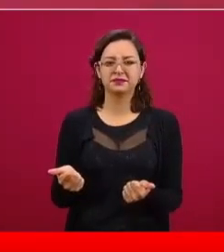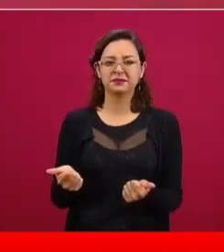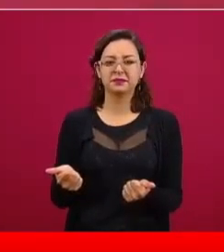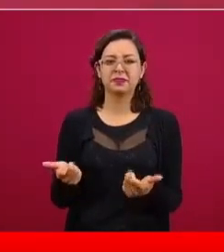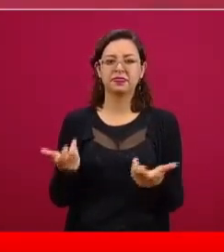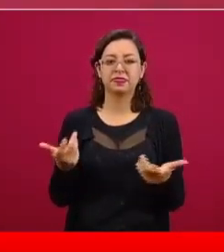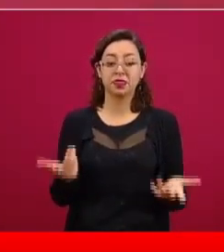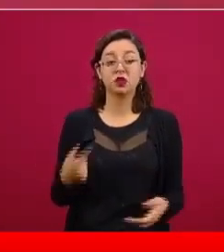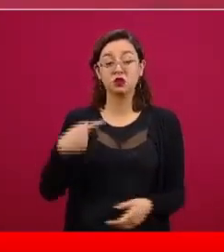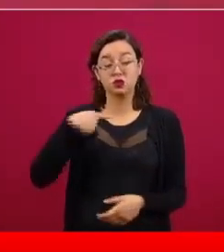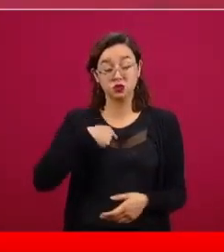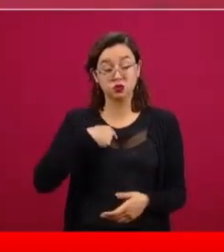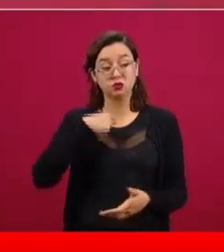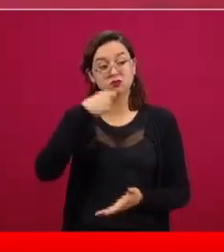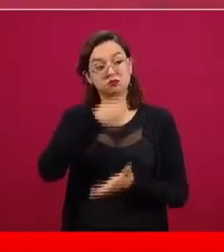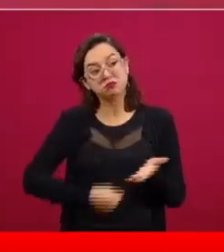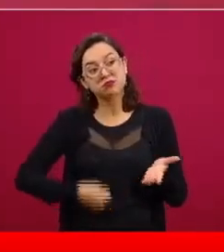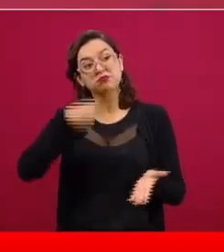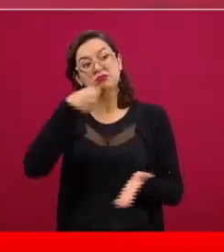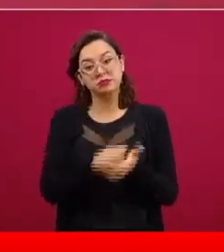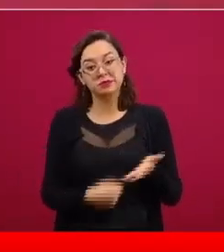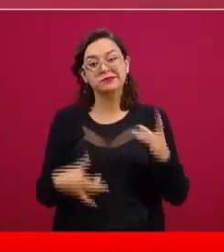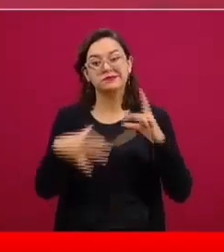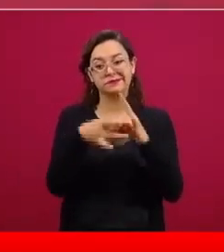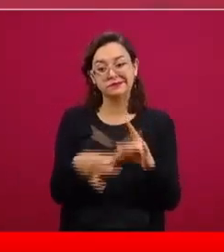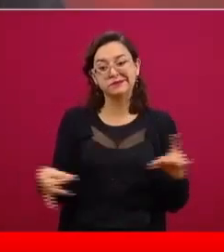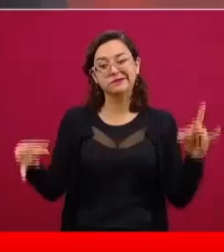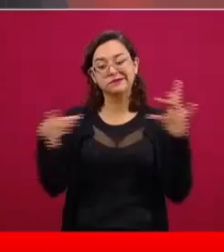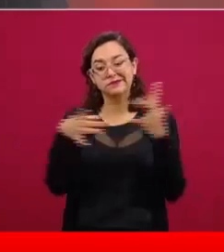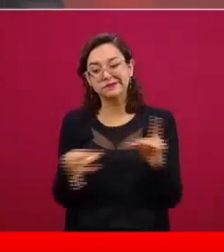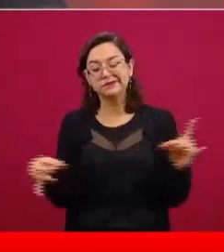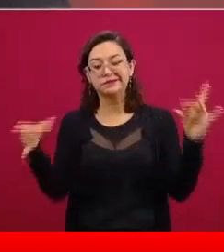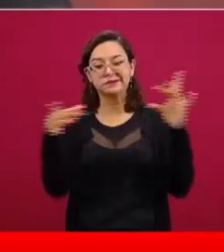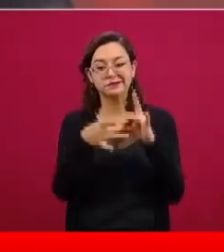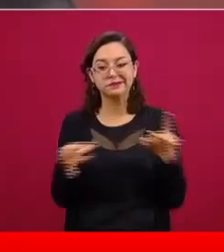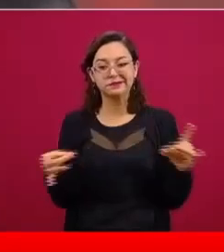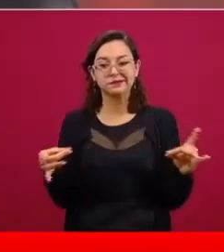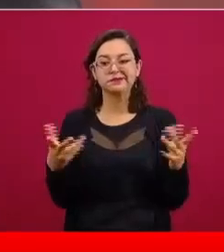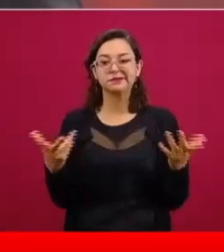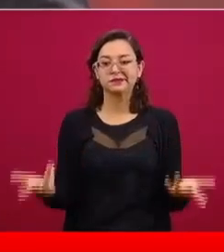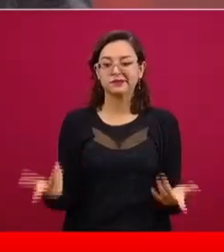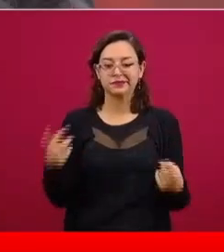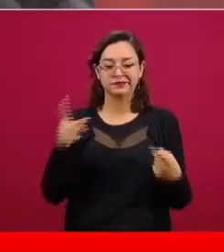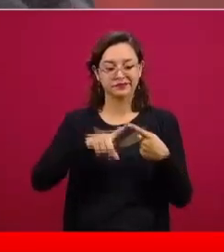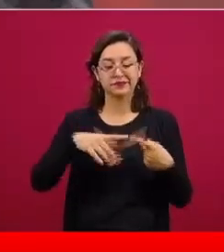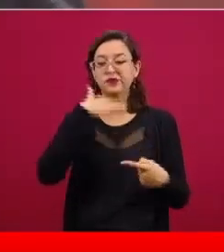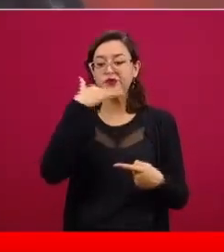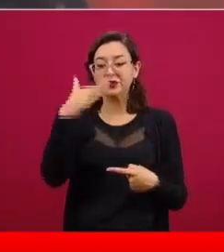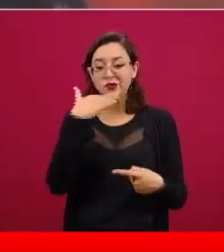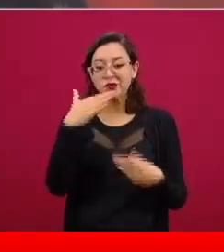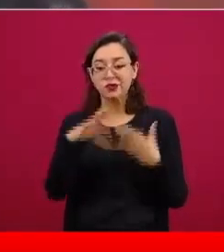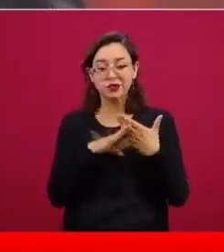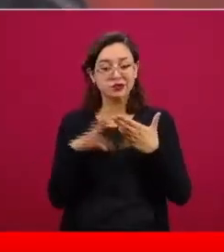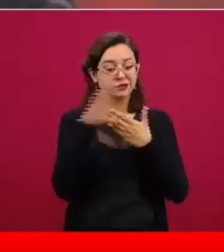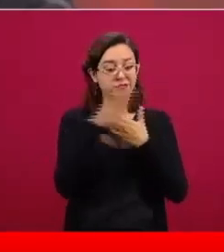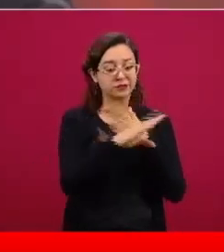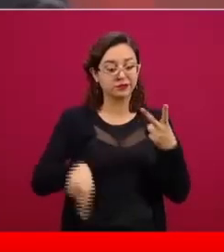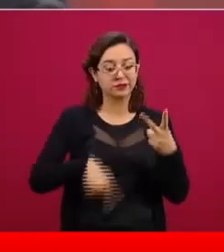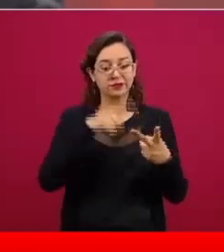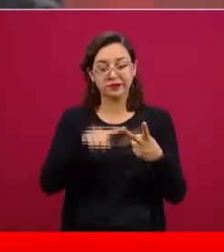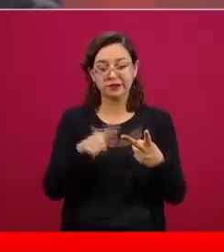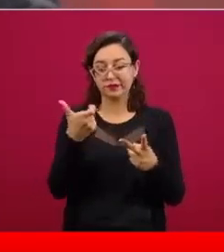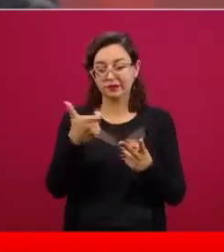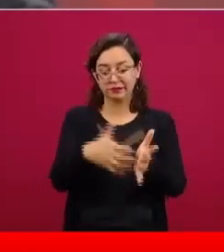Insistí mucho hablando de que si se acababa con la corrupción y se había austeridad, con